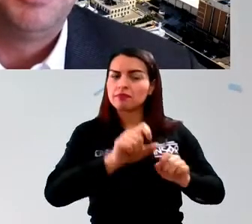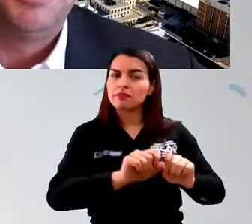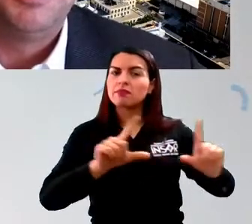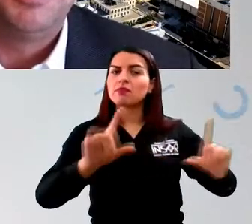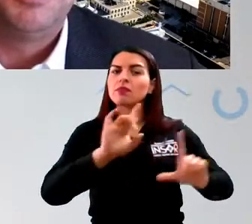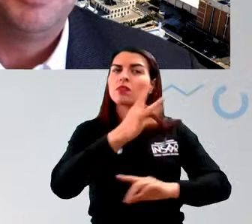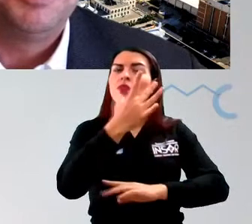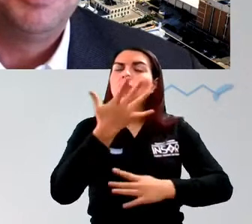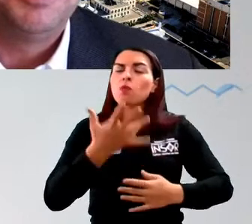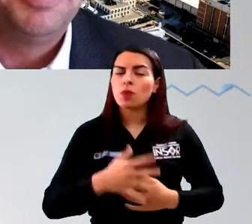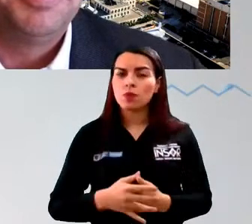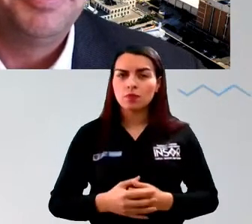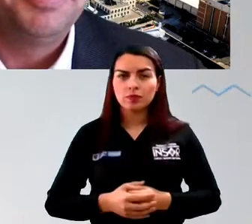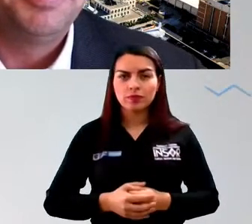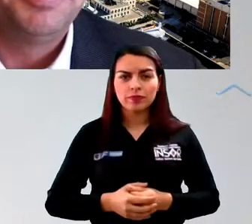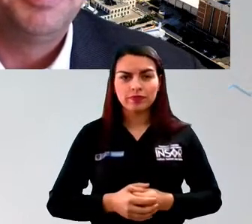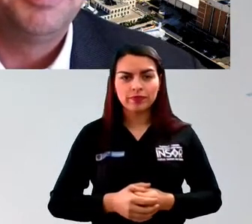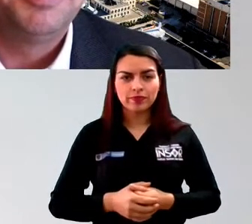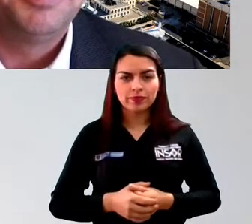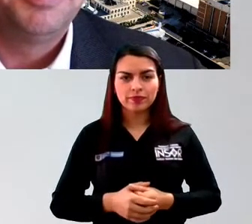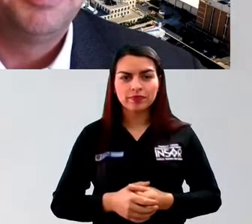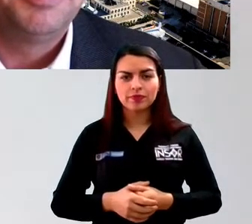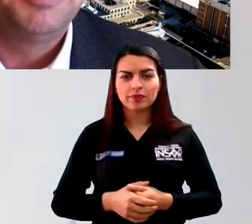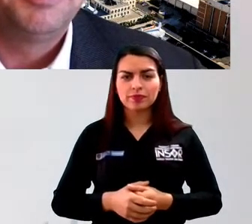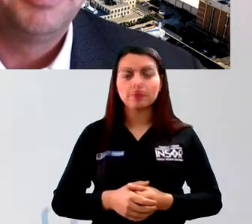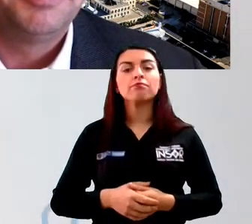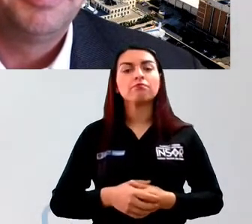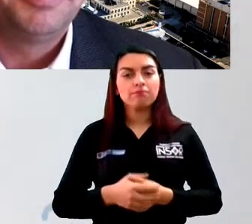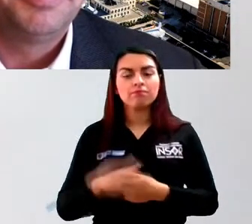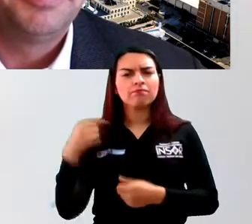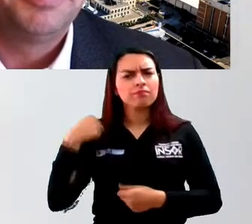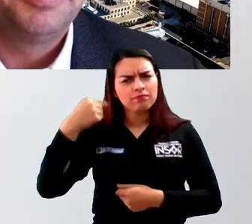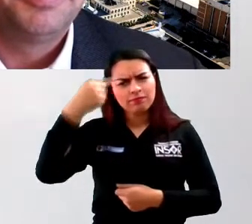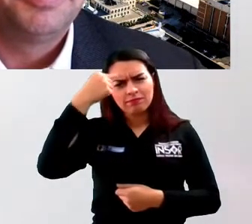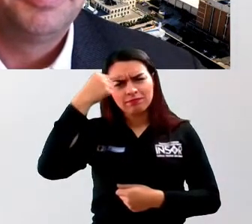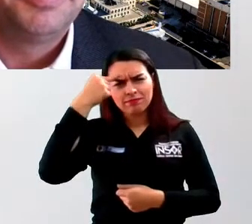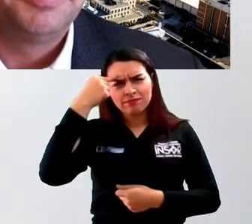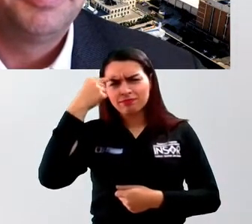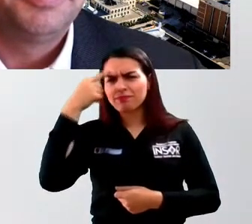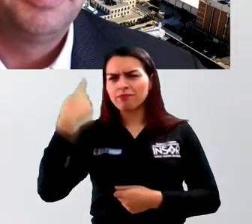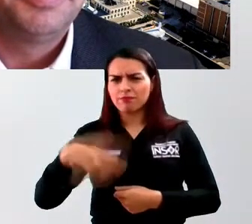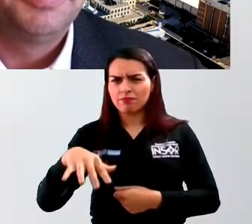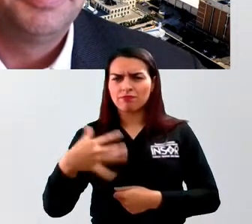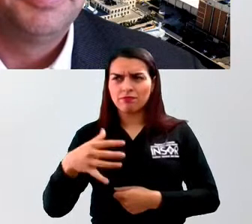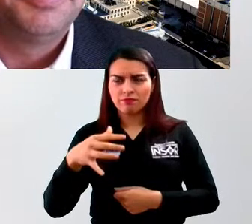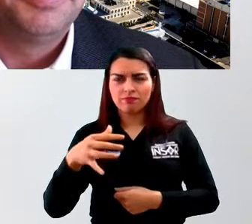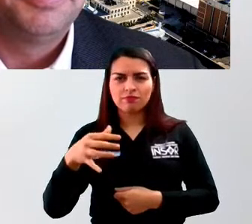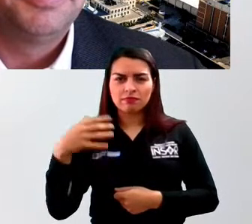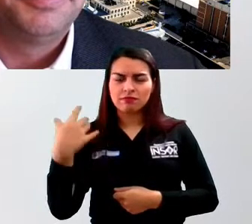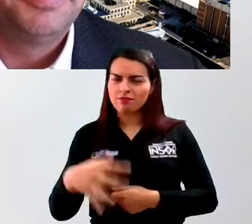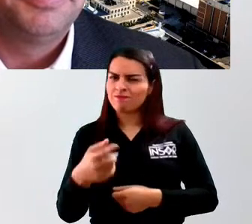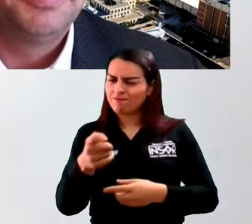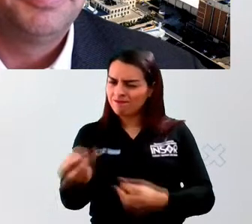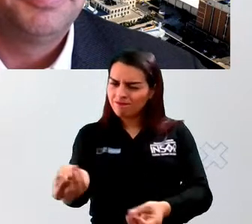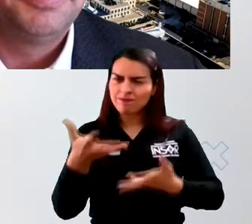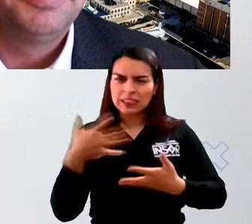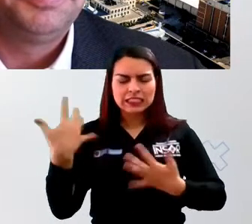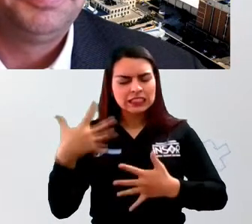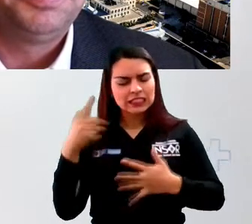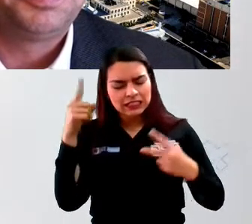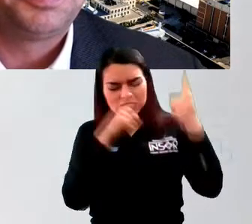respuesta retadora y estoy seguro que nos está llegando muy al alma este tipo de